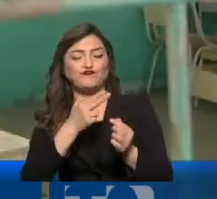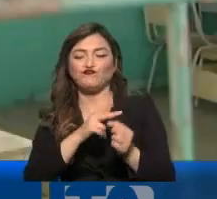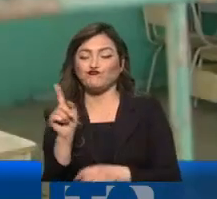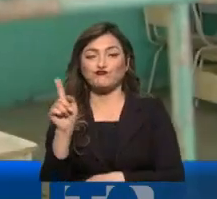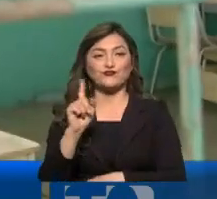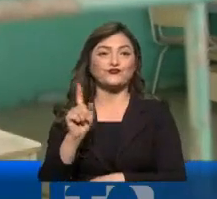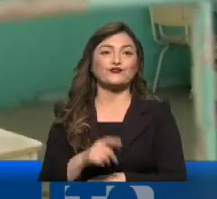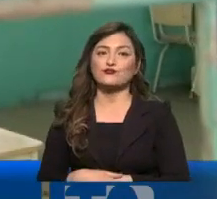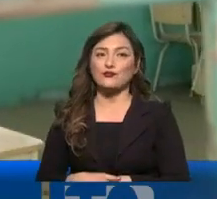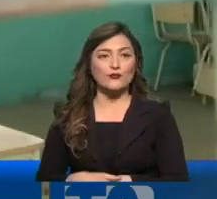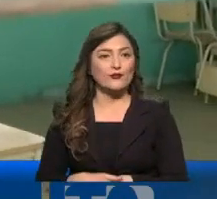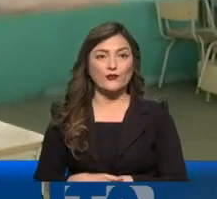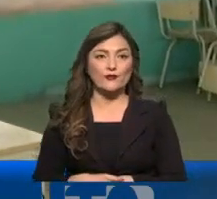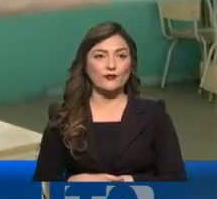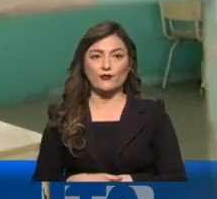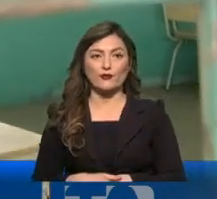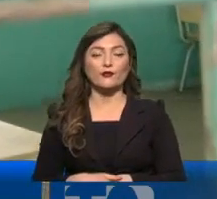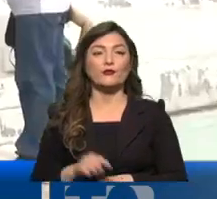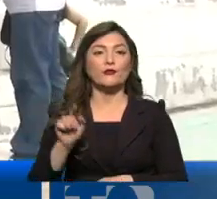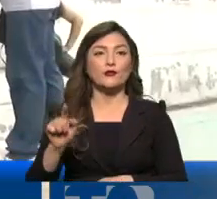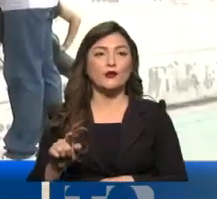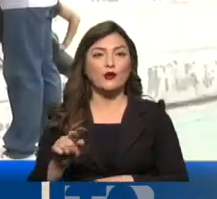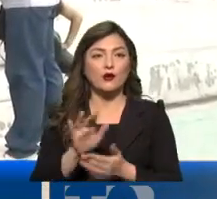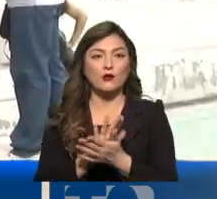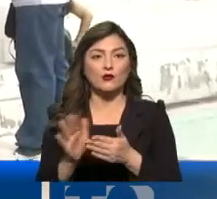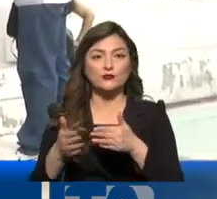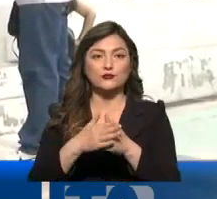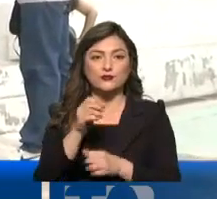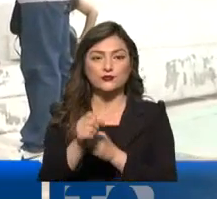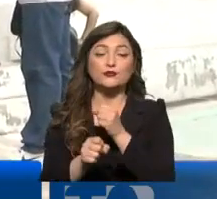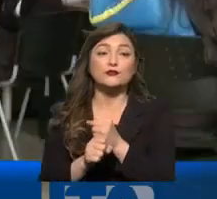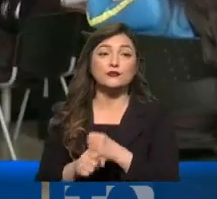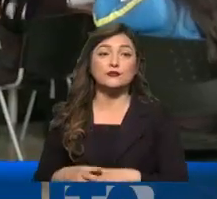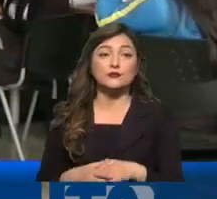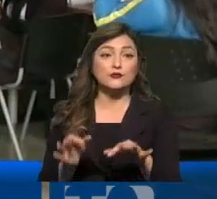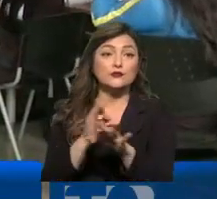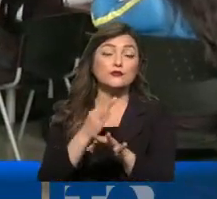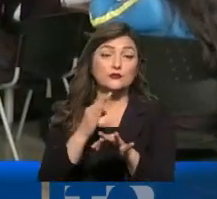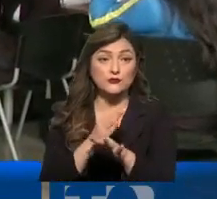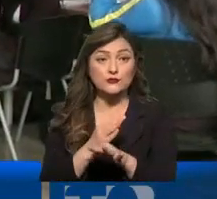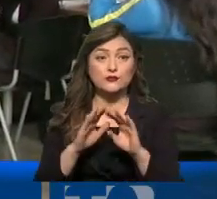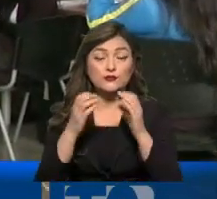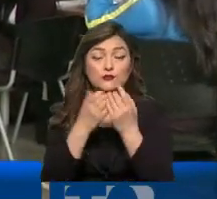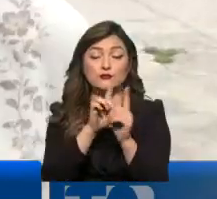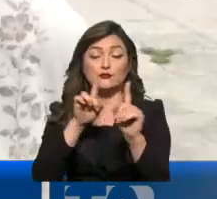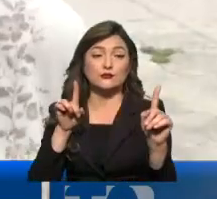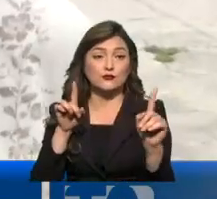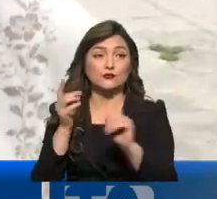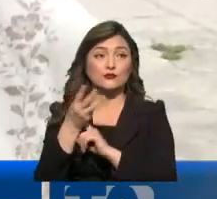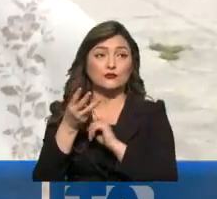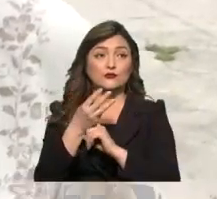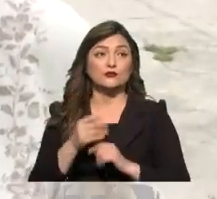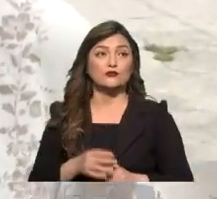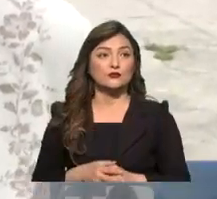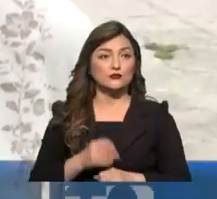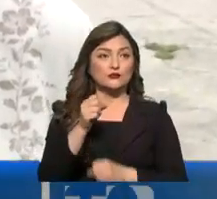clases presenciales. Por este motivo, la unidad educativa continuará cerrada este año y solo funcionará para clases virtuales. Vamos a